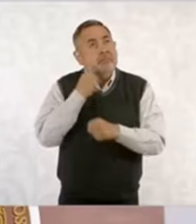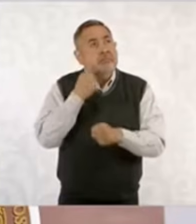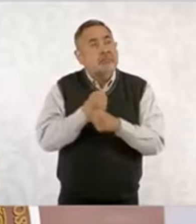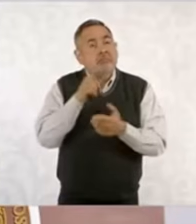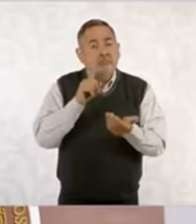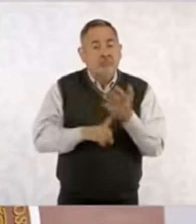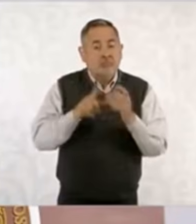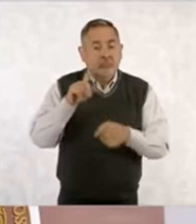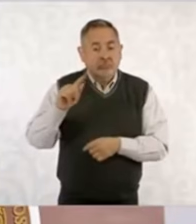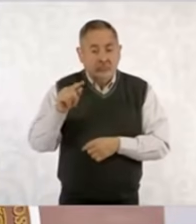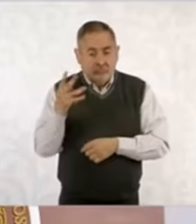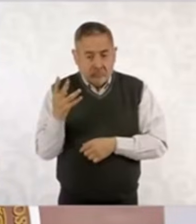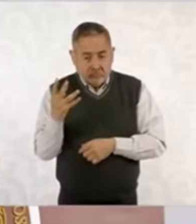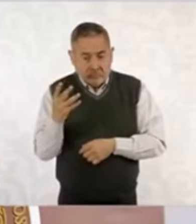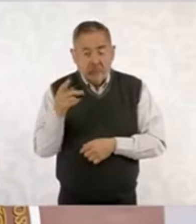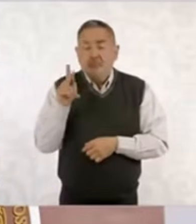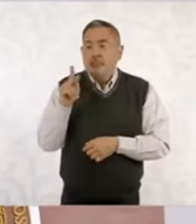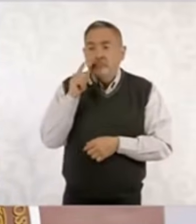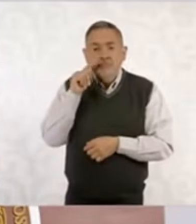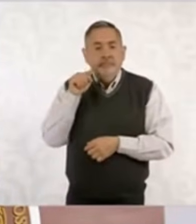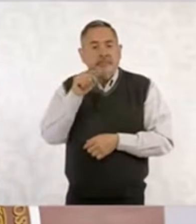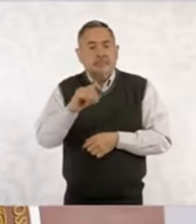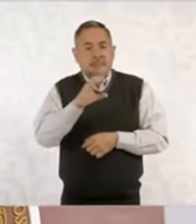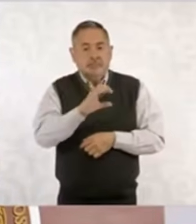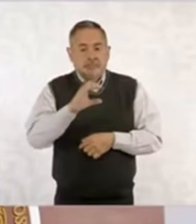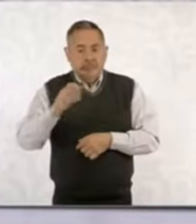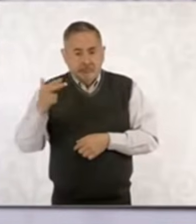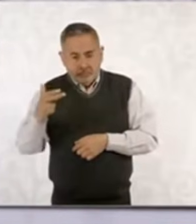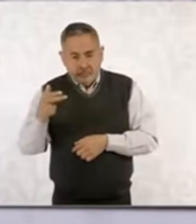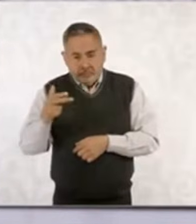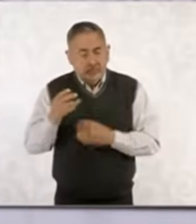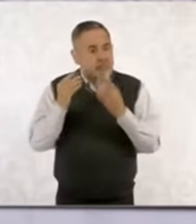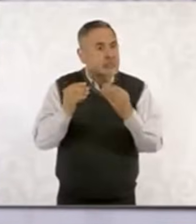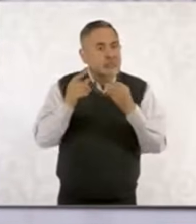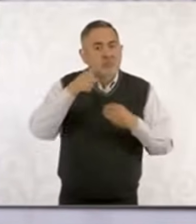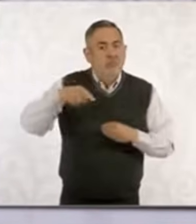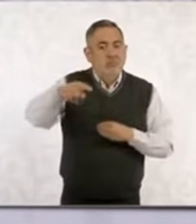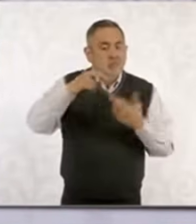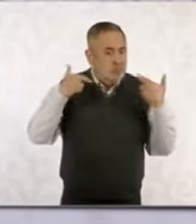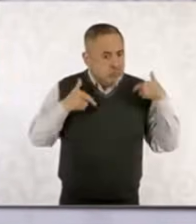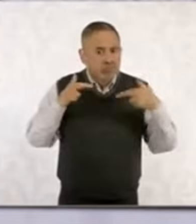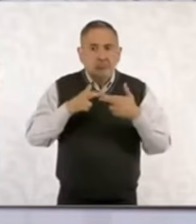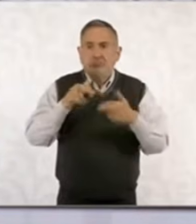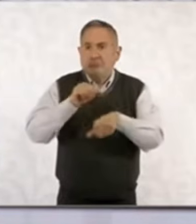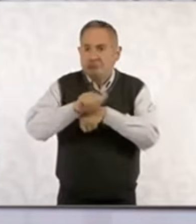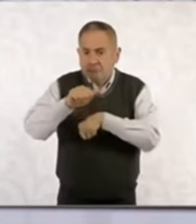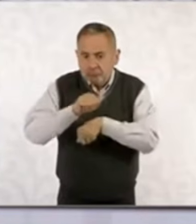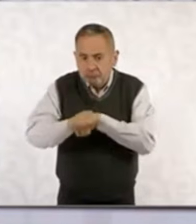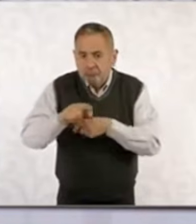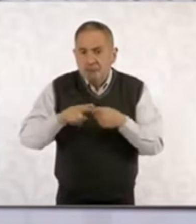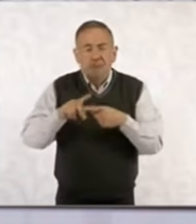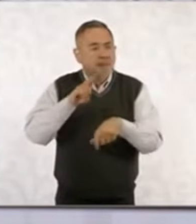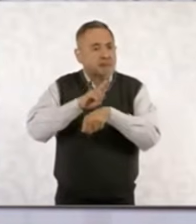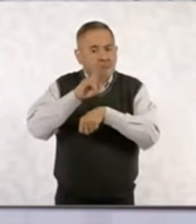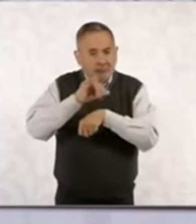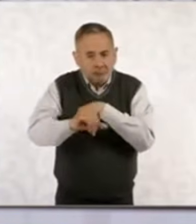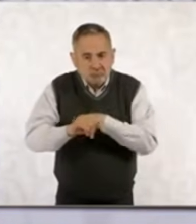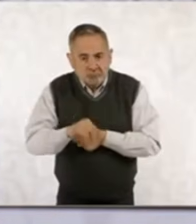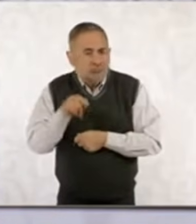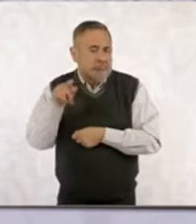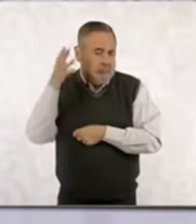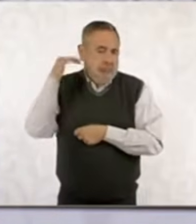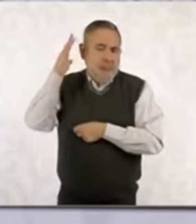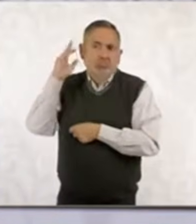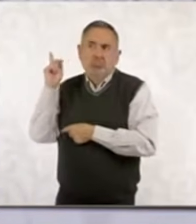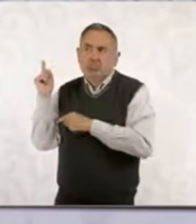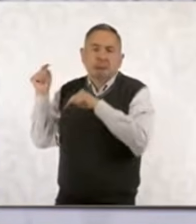pero en el CCH pues tuve muchísimos maestros argentinos, uruguayos que habían llegado a